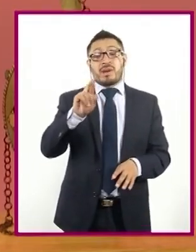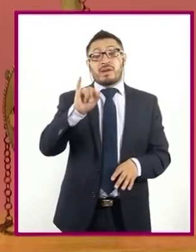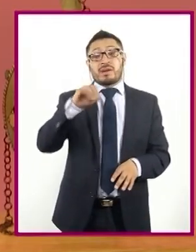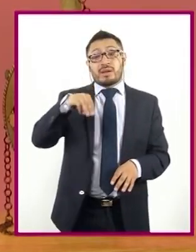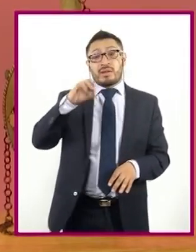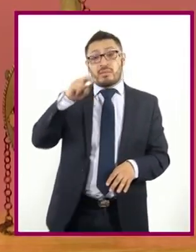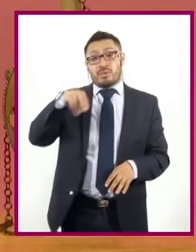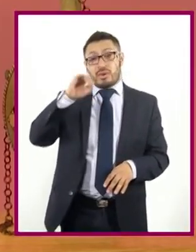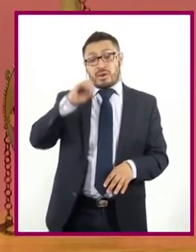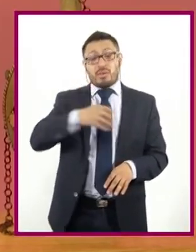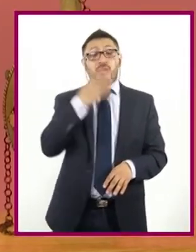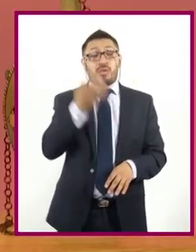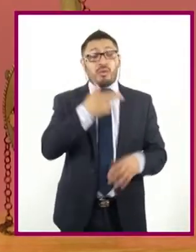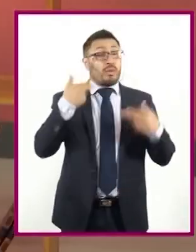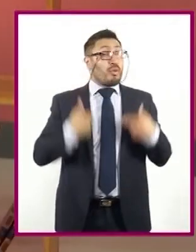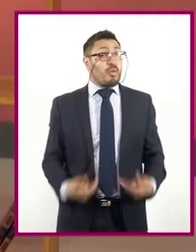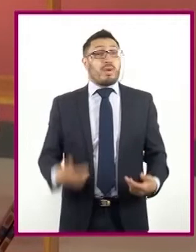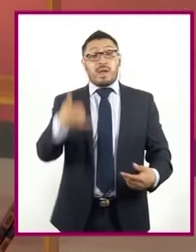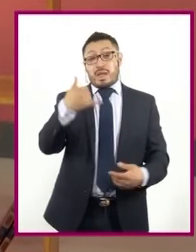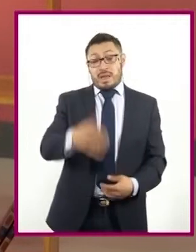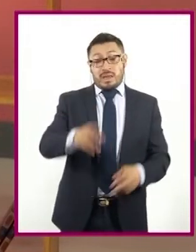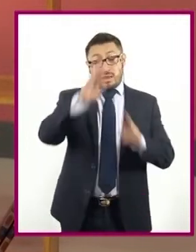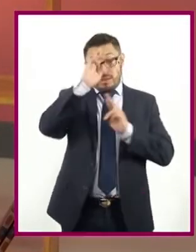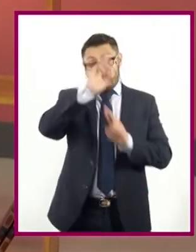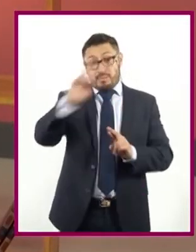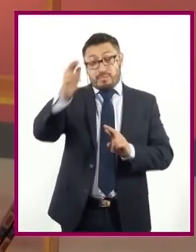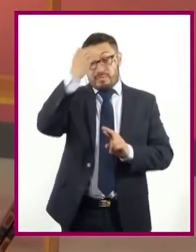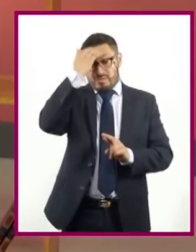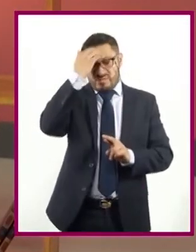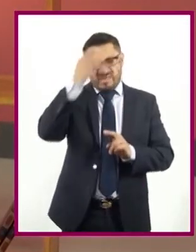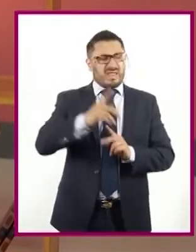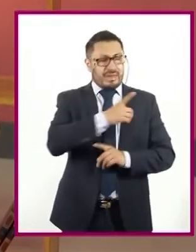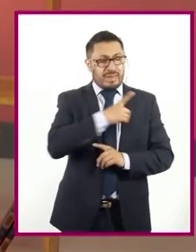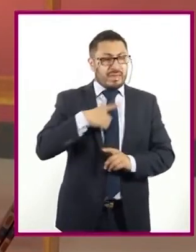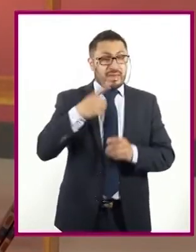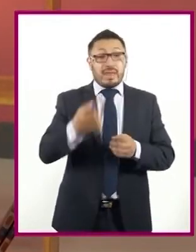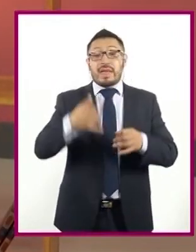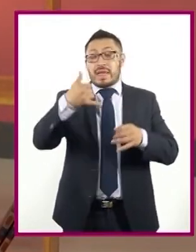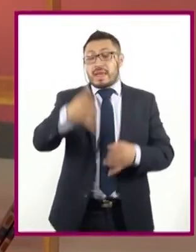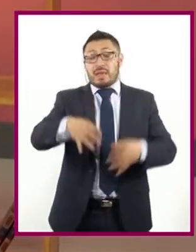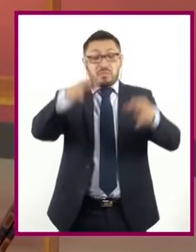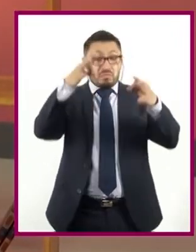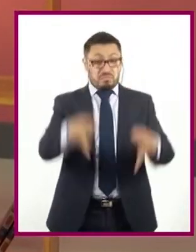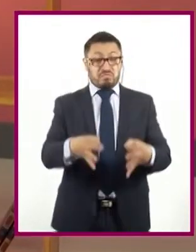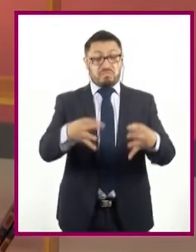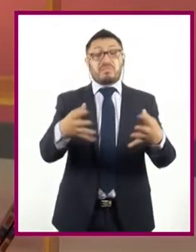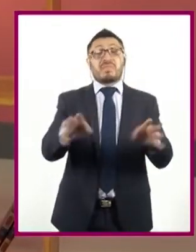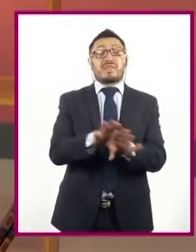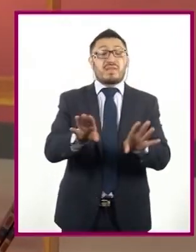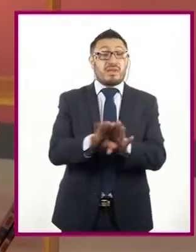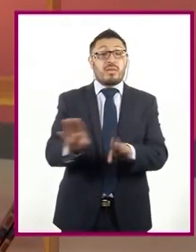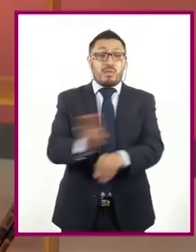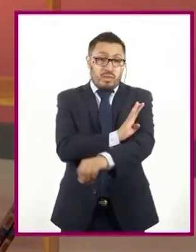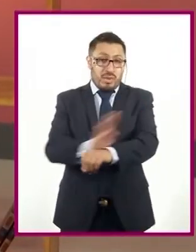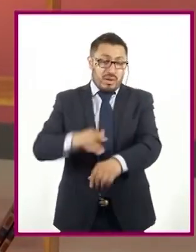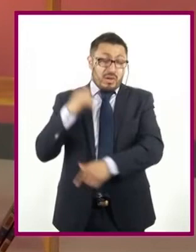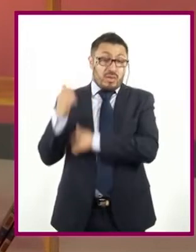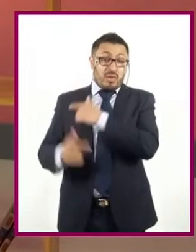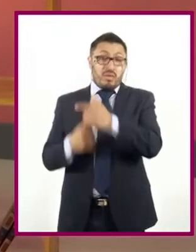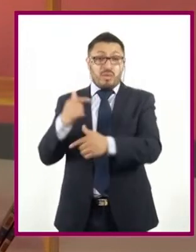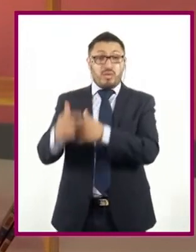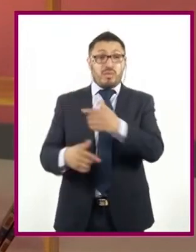la humanidad y debe ser reconocida y consolidada en beneficio de las